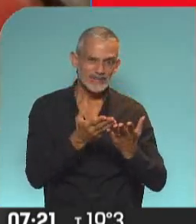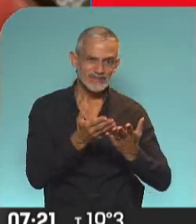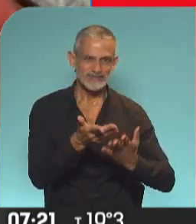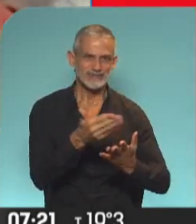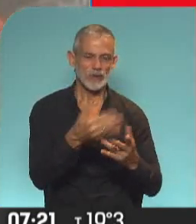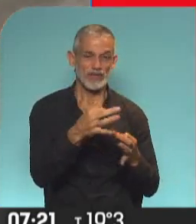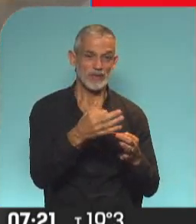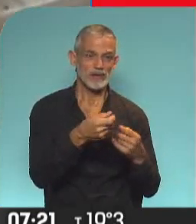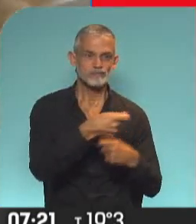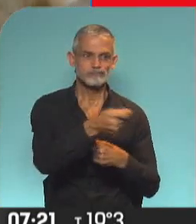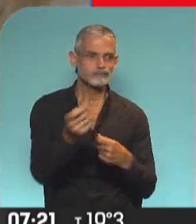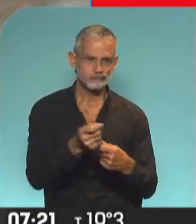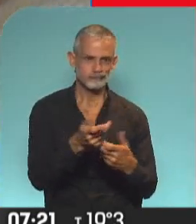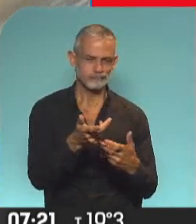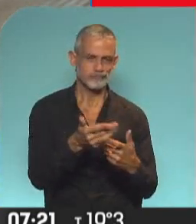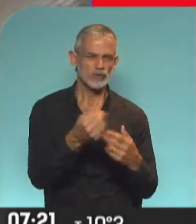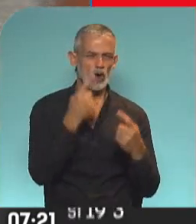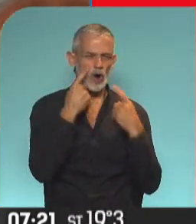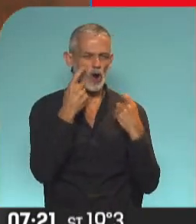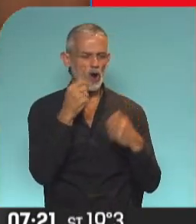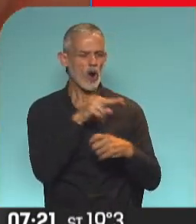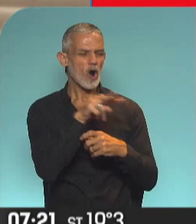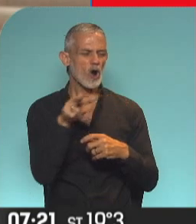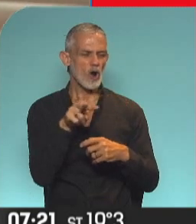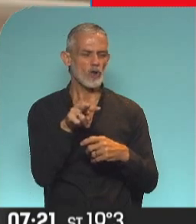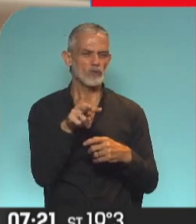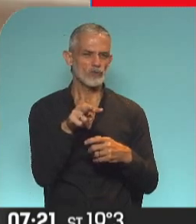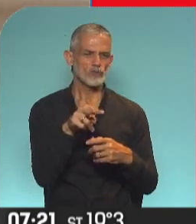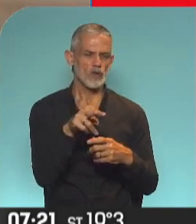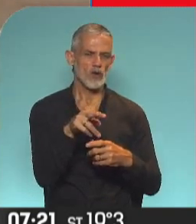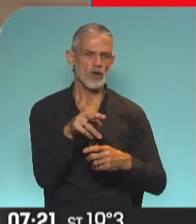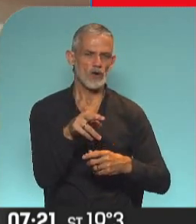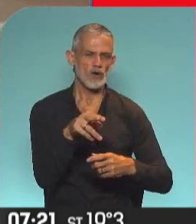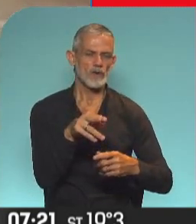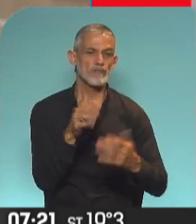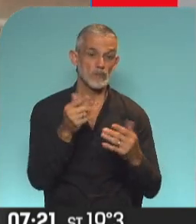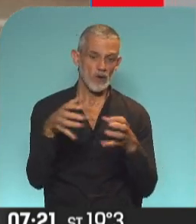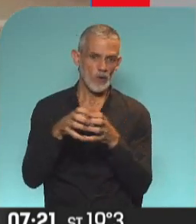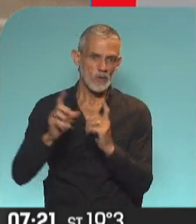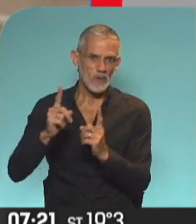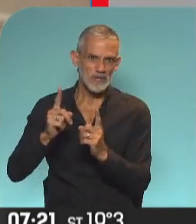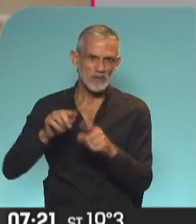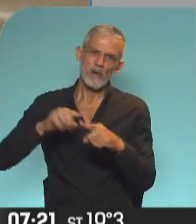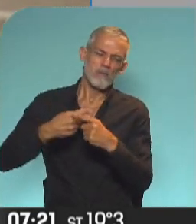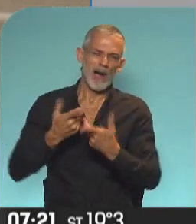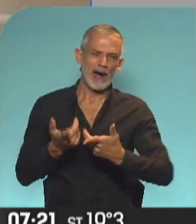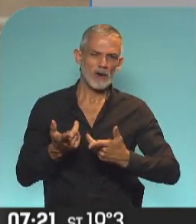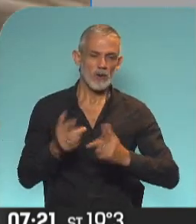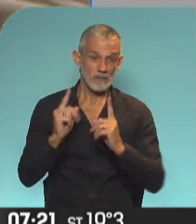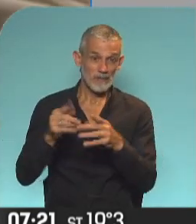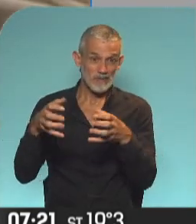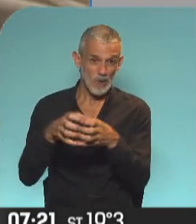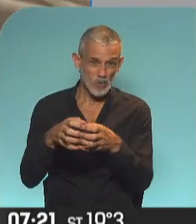creemos que con un monitoreo activo, porque también estos mismos grupos que fueron al local patronal son los mismos